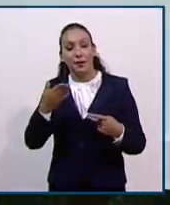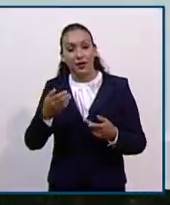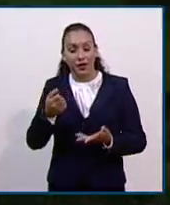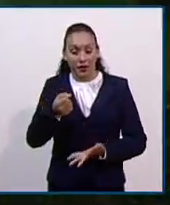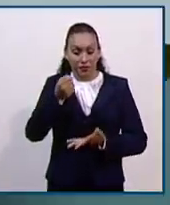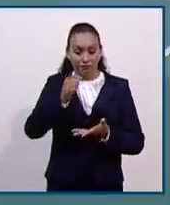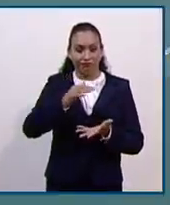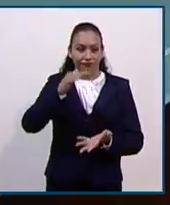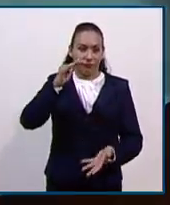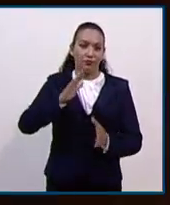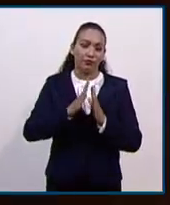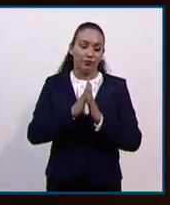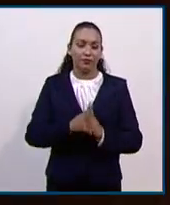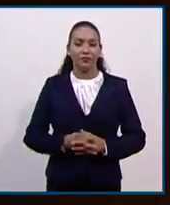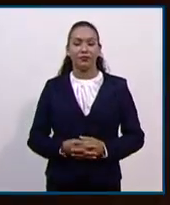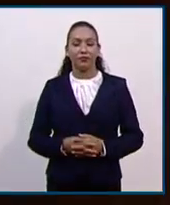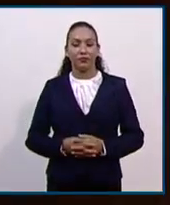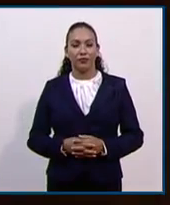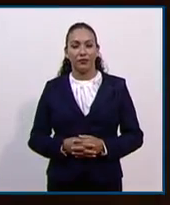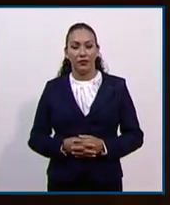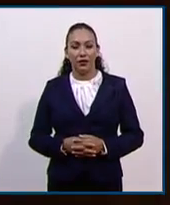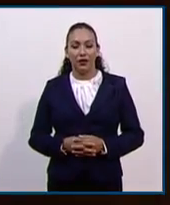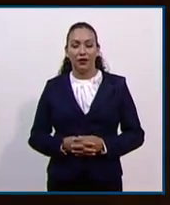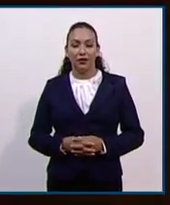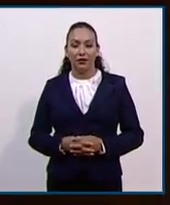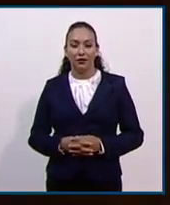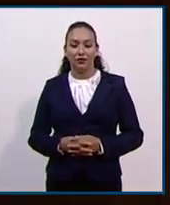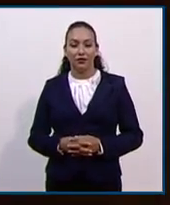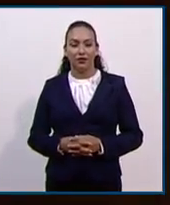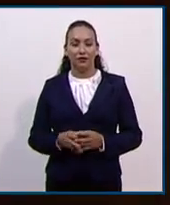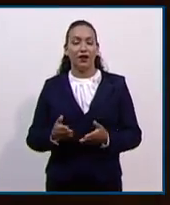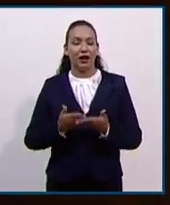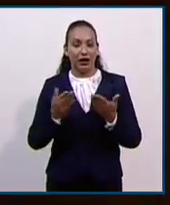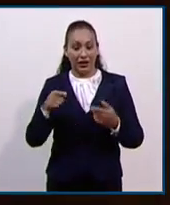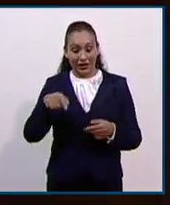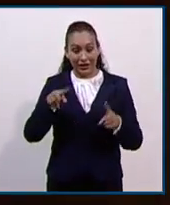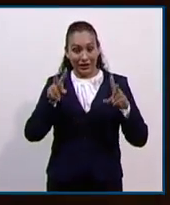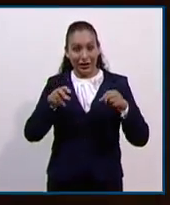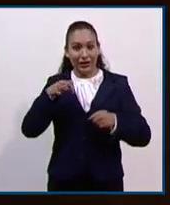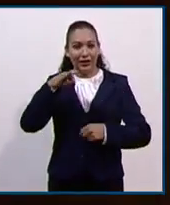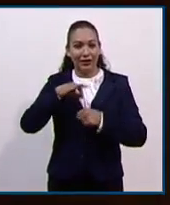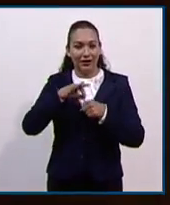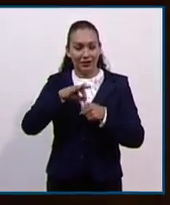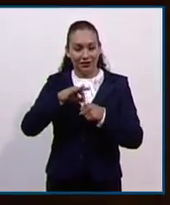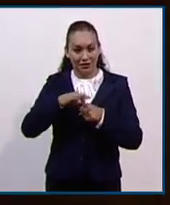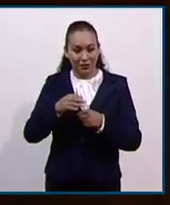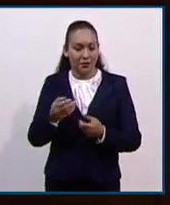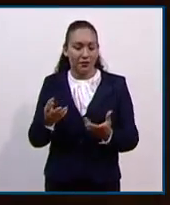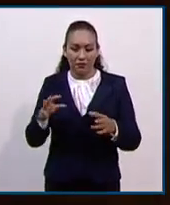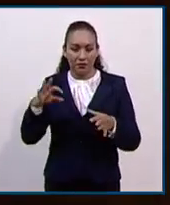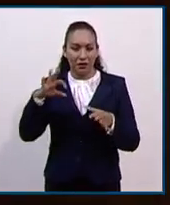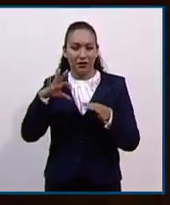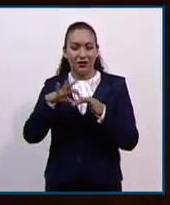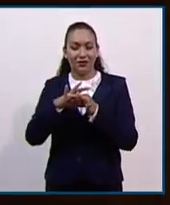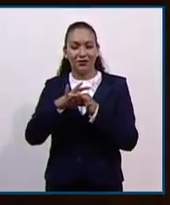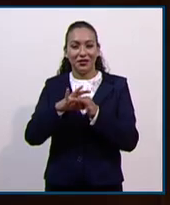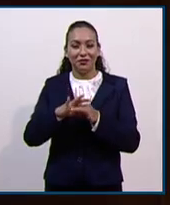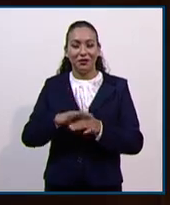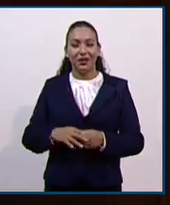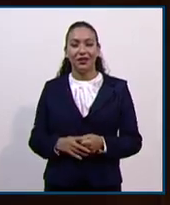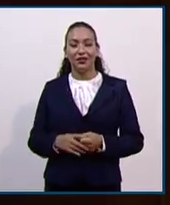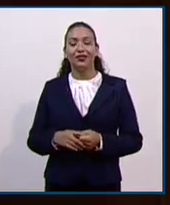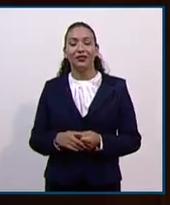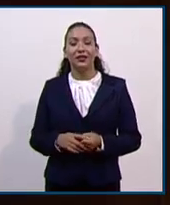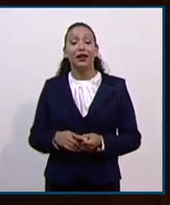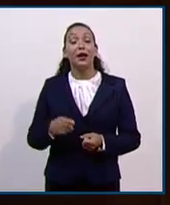municipales. Este asunto no corresponde a la materia electoral, ya que a pesar de que el acto de aplicación de las normas